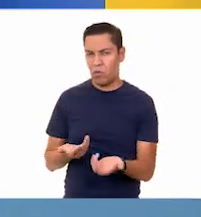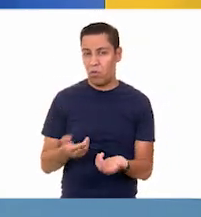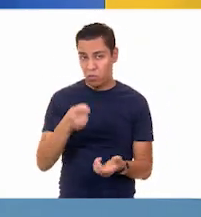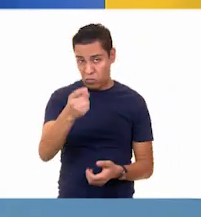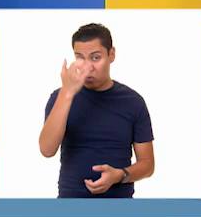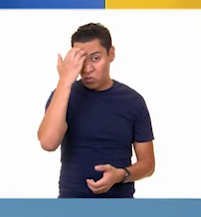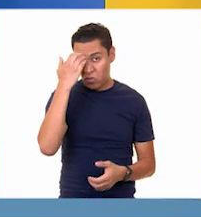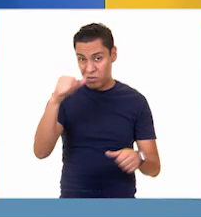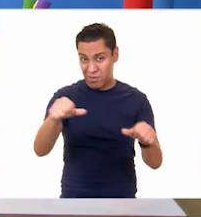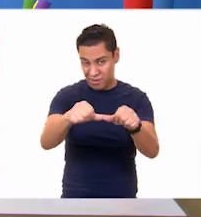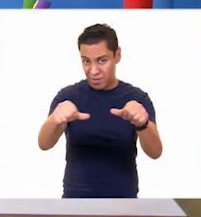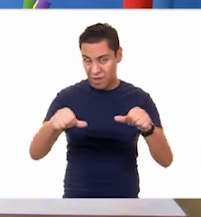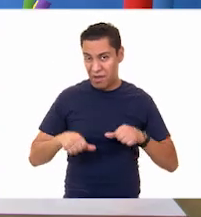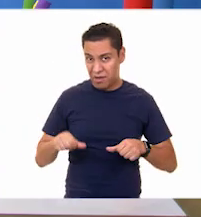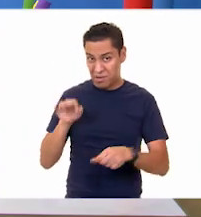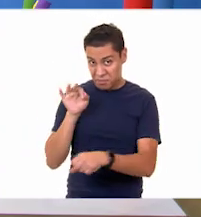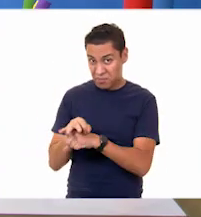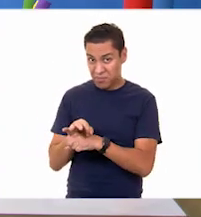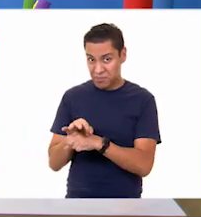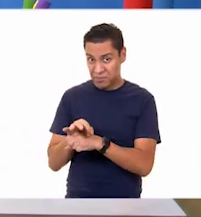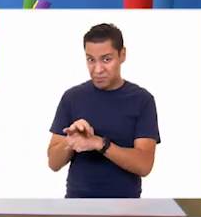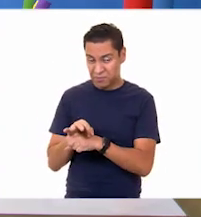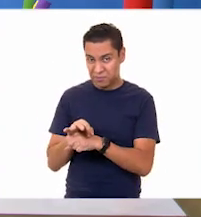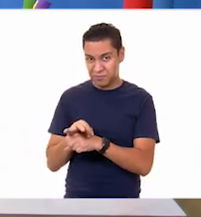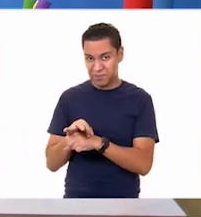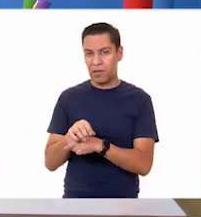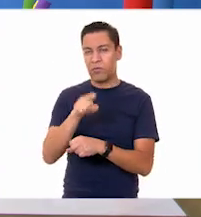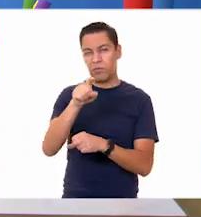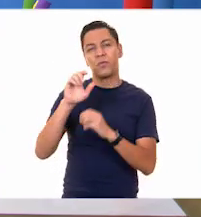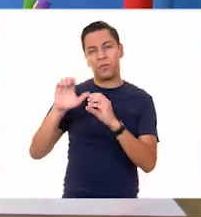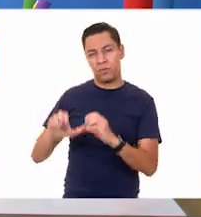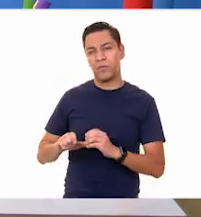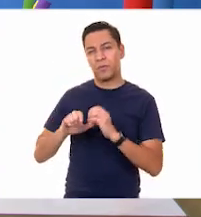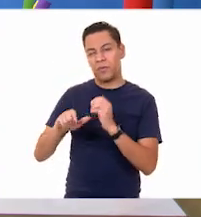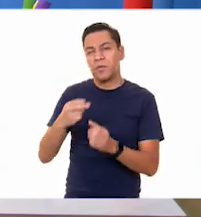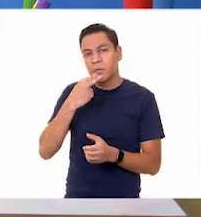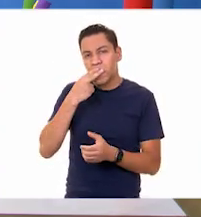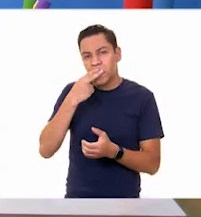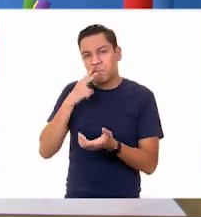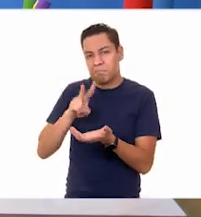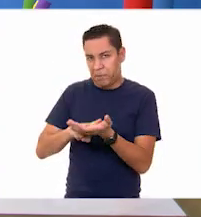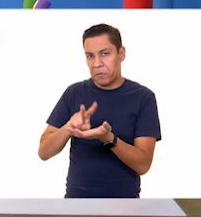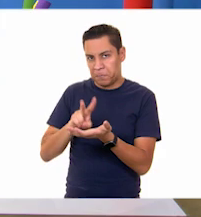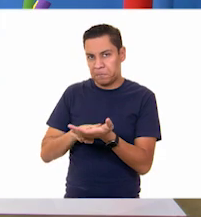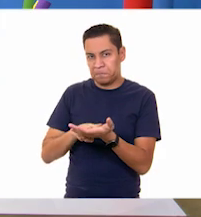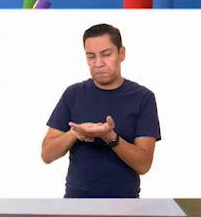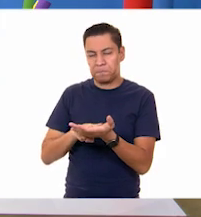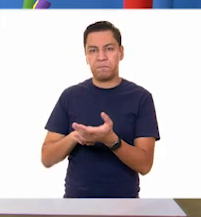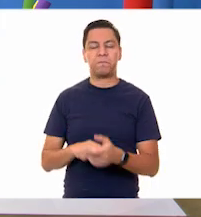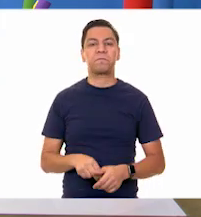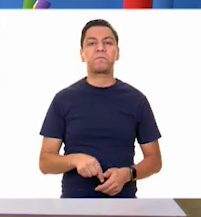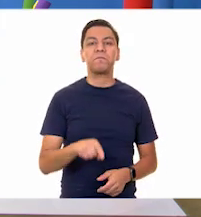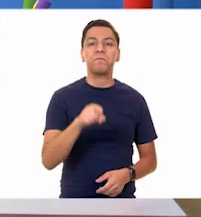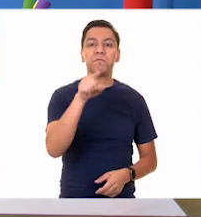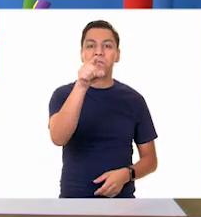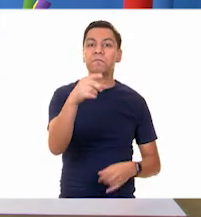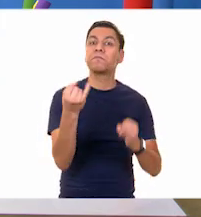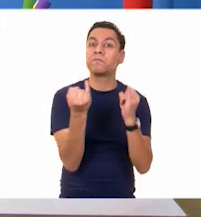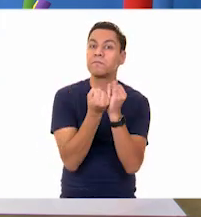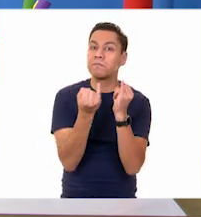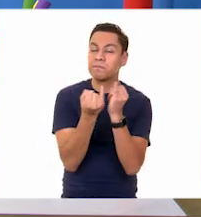alguna en su localidad? Otra de las formas en que podemos ayudar a detener este deterioro ambiental es con acciones